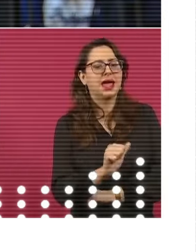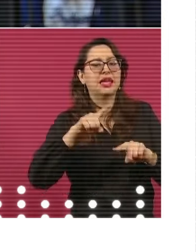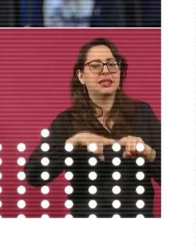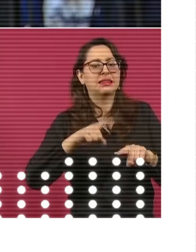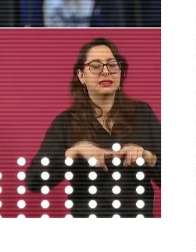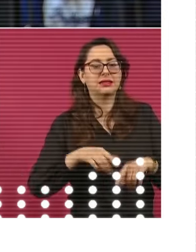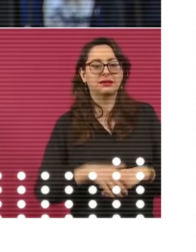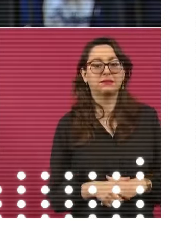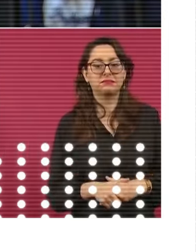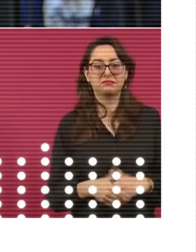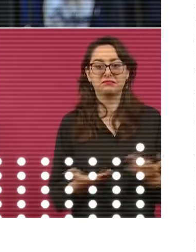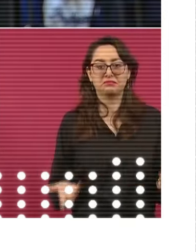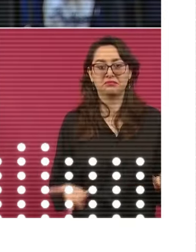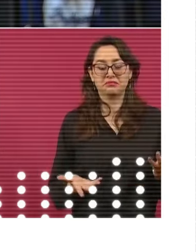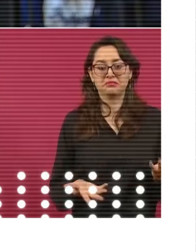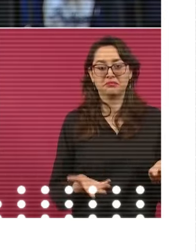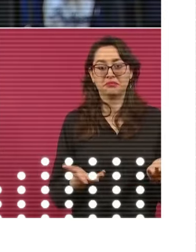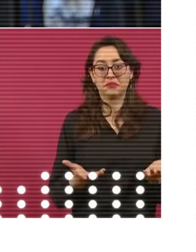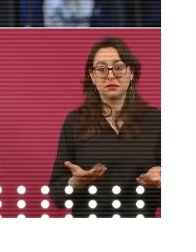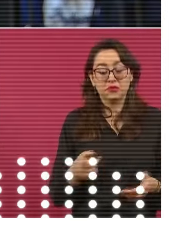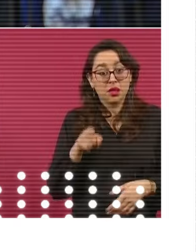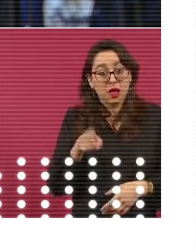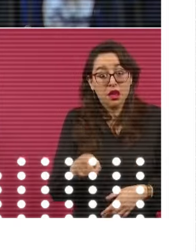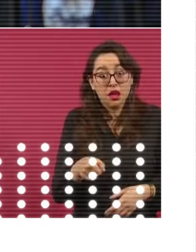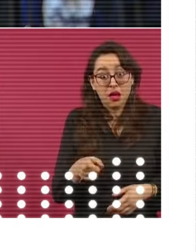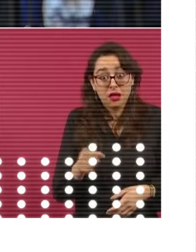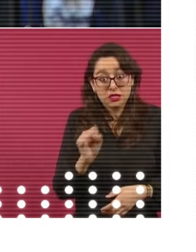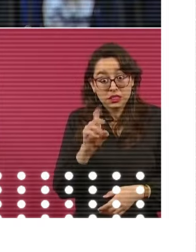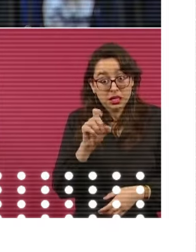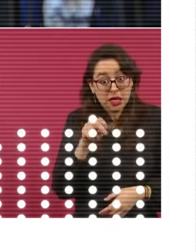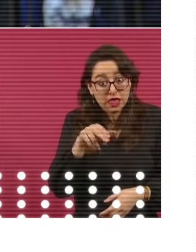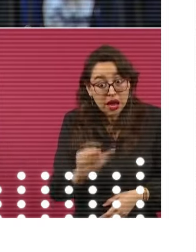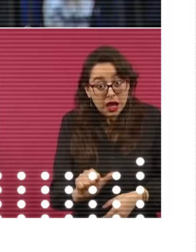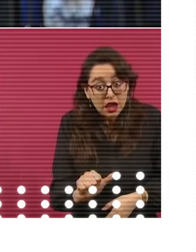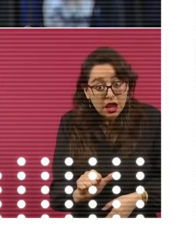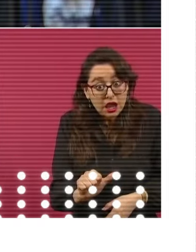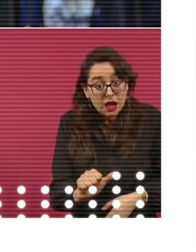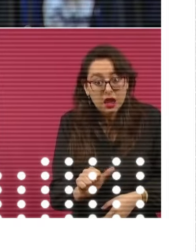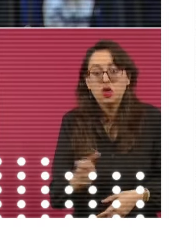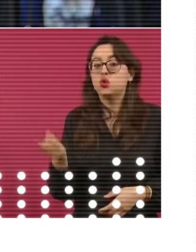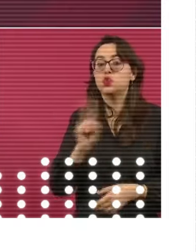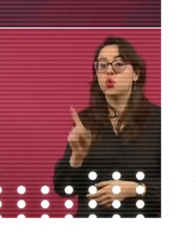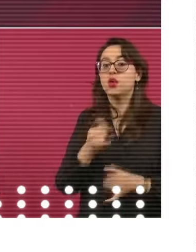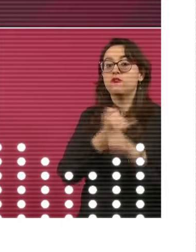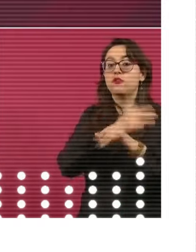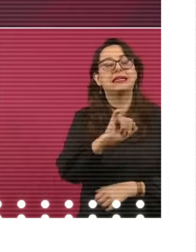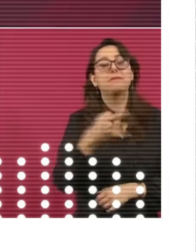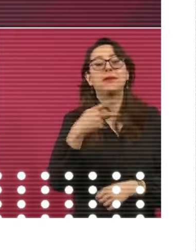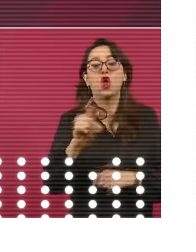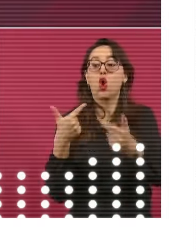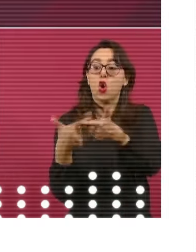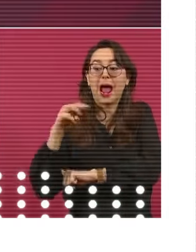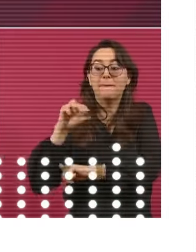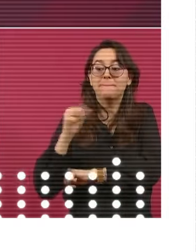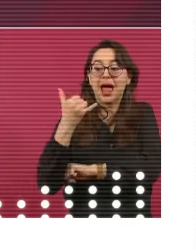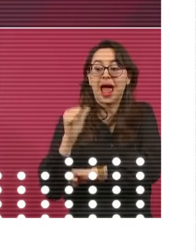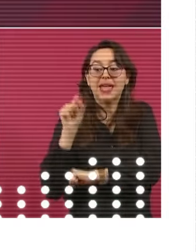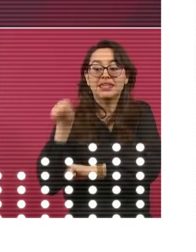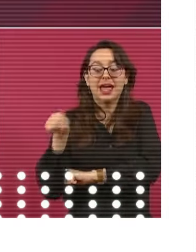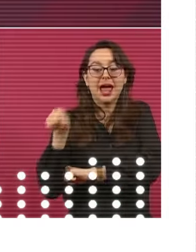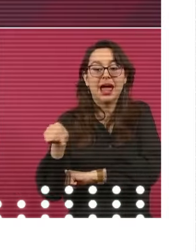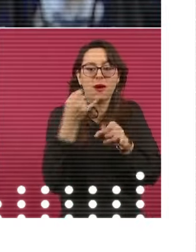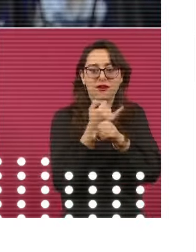la Sedena bueno son documentos de la Sedena son documentos archivos internos de la Serena Sí pero quién hackeo fue